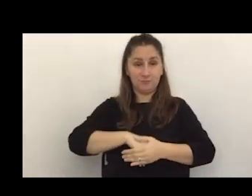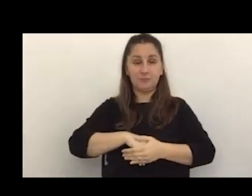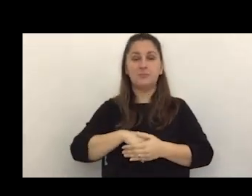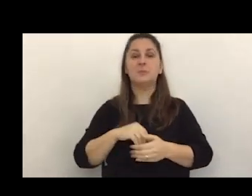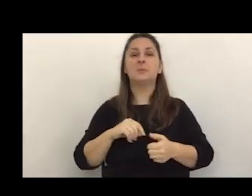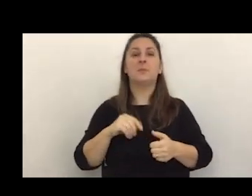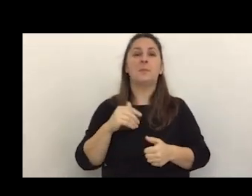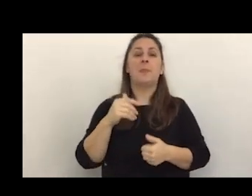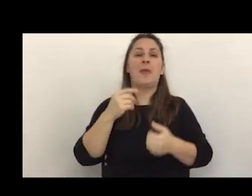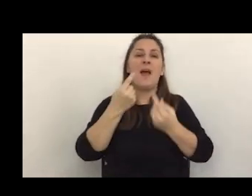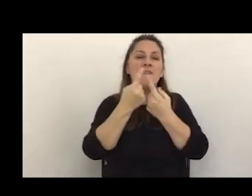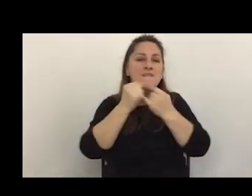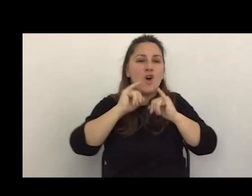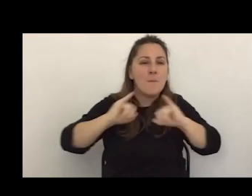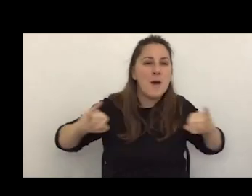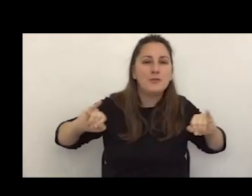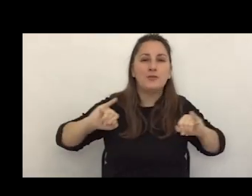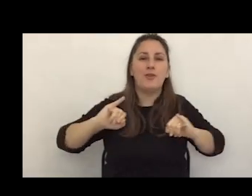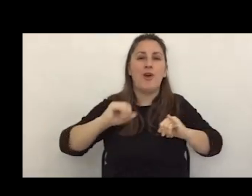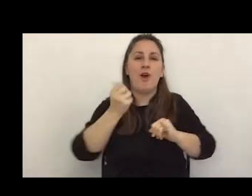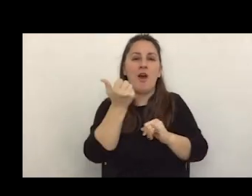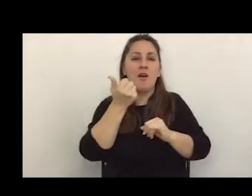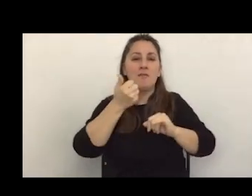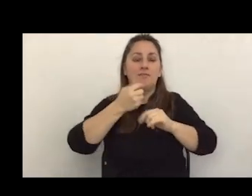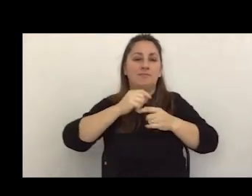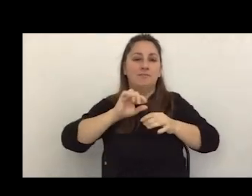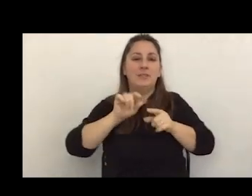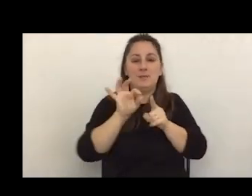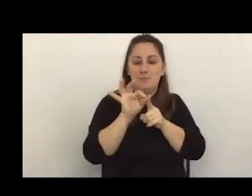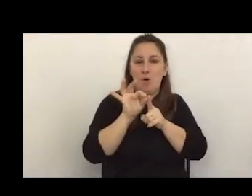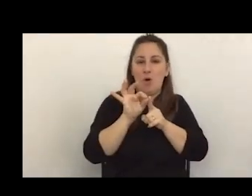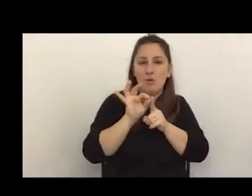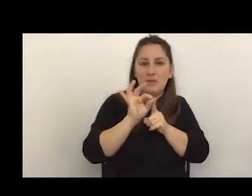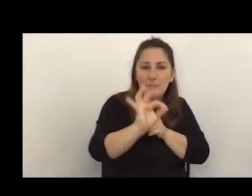material genético utilizado para la concepción de una persona.